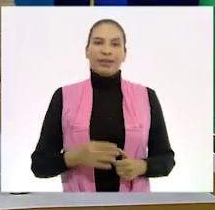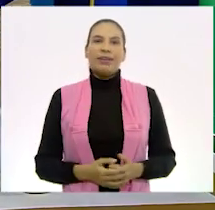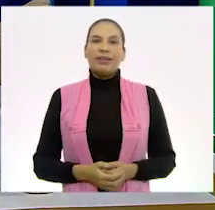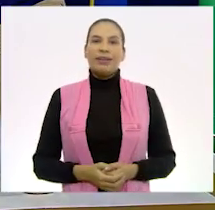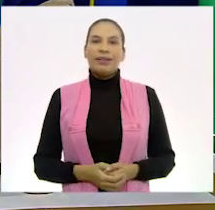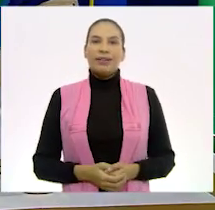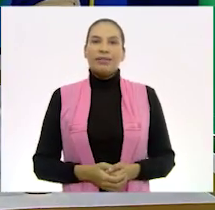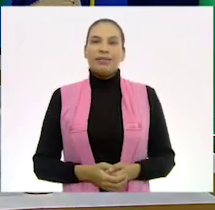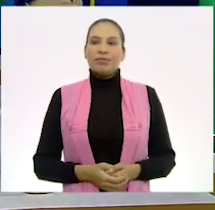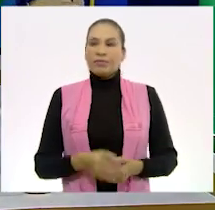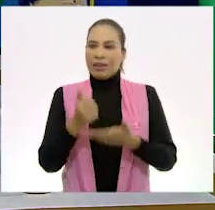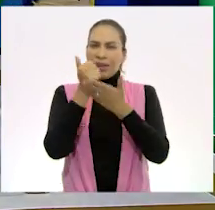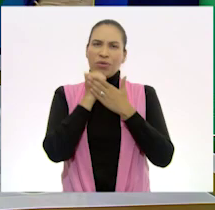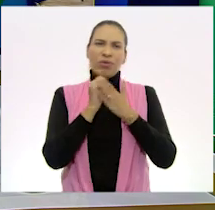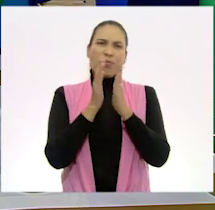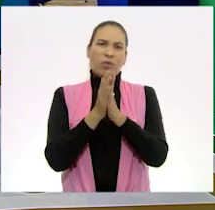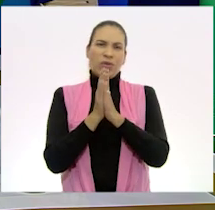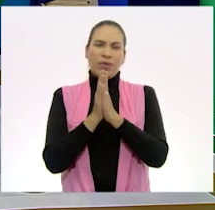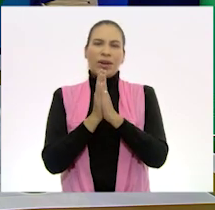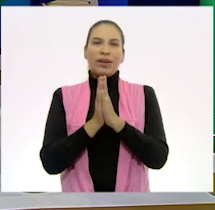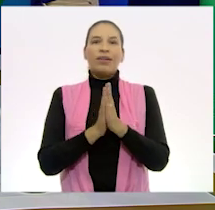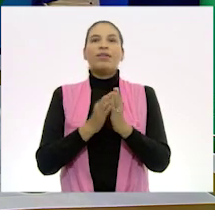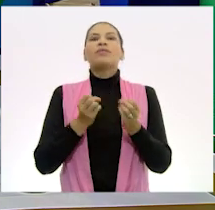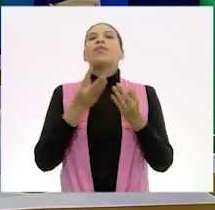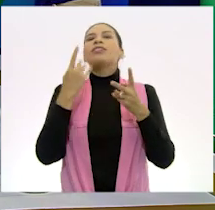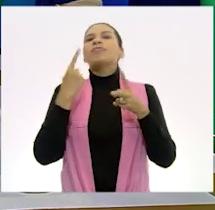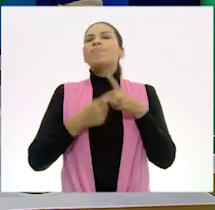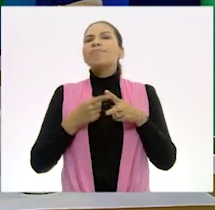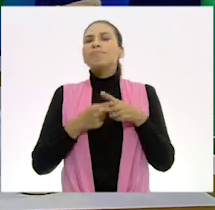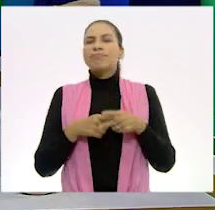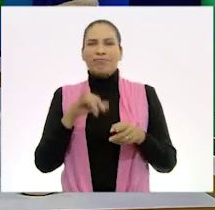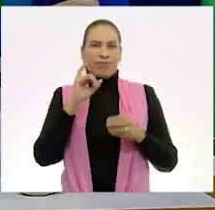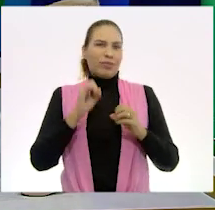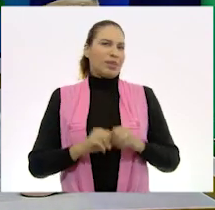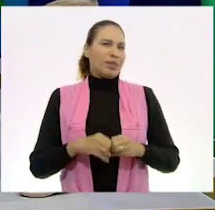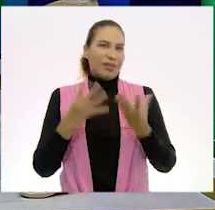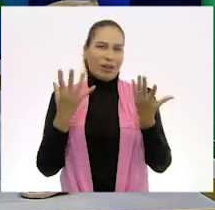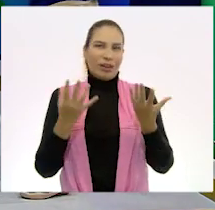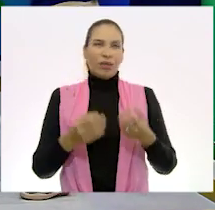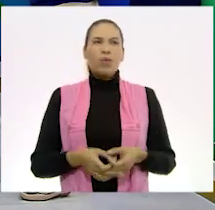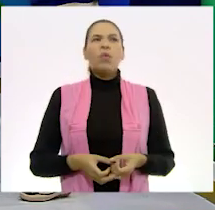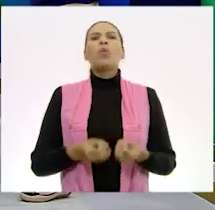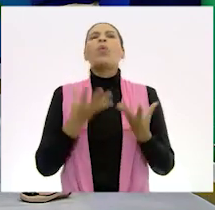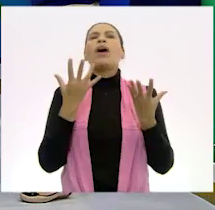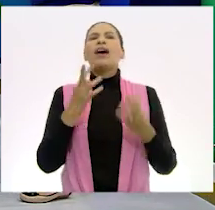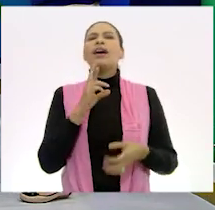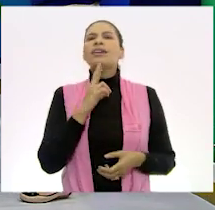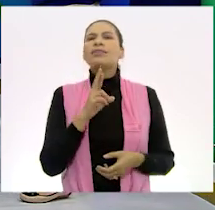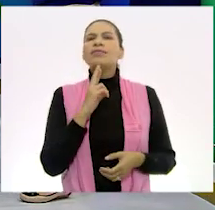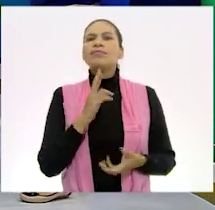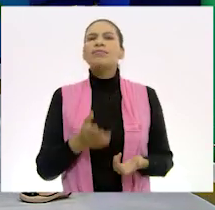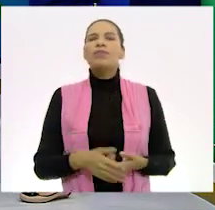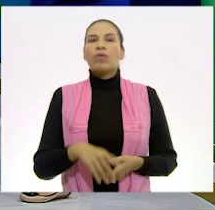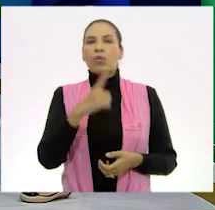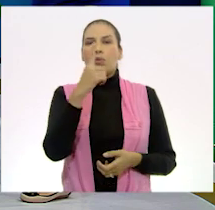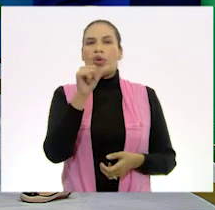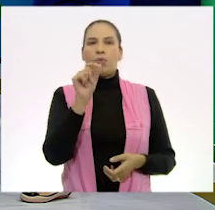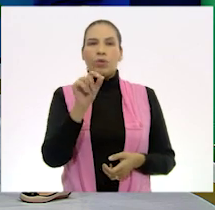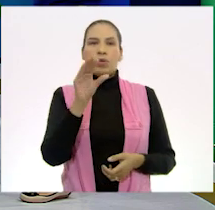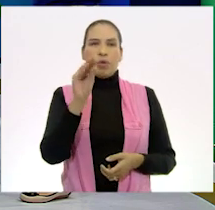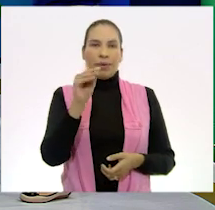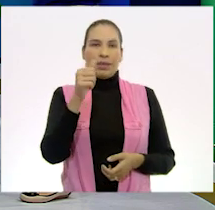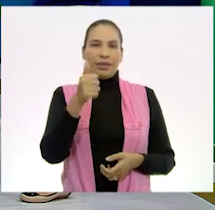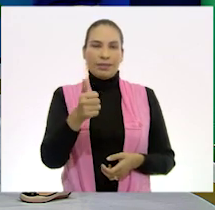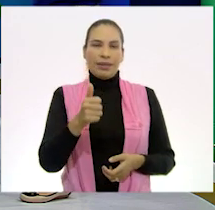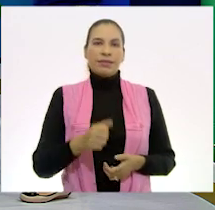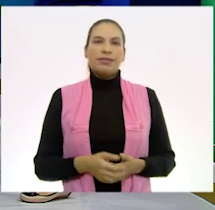1.40. Ale, ¿me ayudas, por favor, con la operación? Claro que sí, maestra. ¿Cuánto es el resultado?